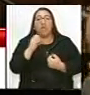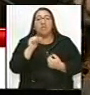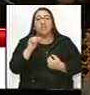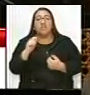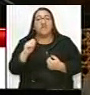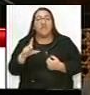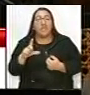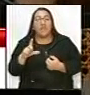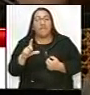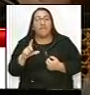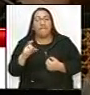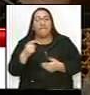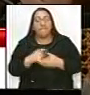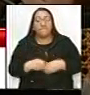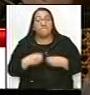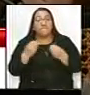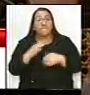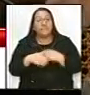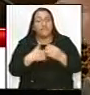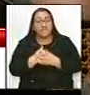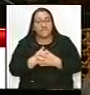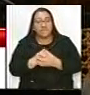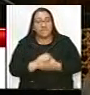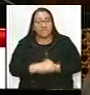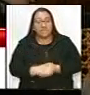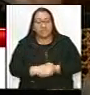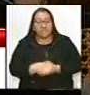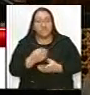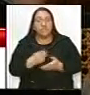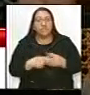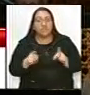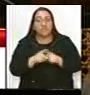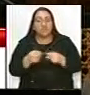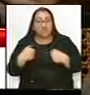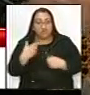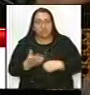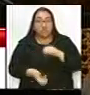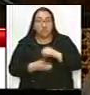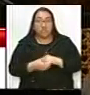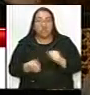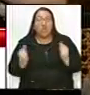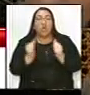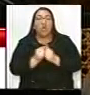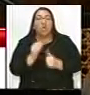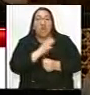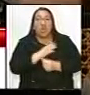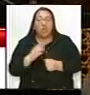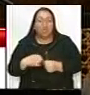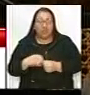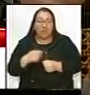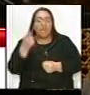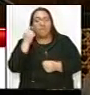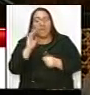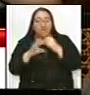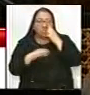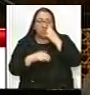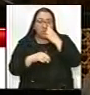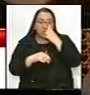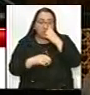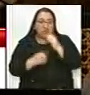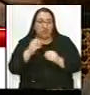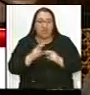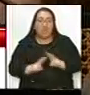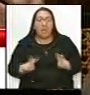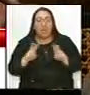que tiene que ser sufragado o los gobiernos regionales quienes tienen convenios con el estado para sufragar esos